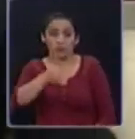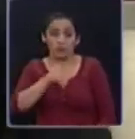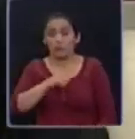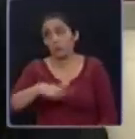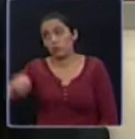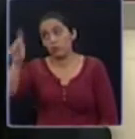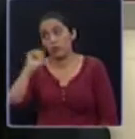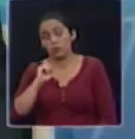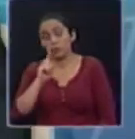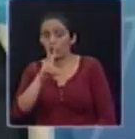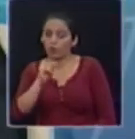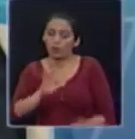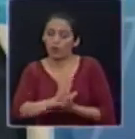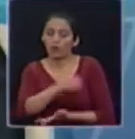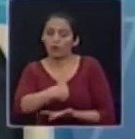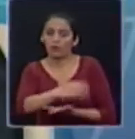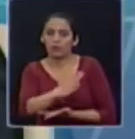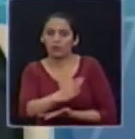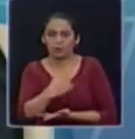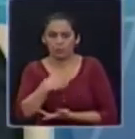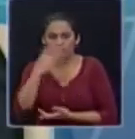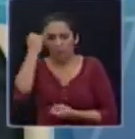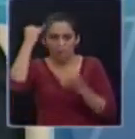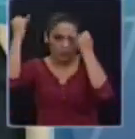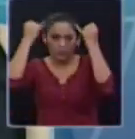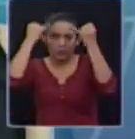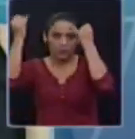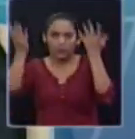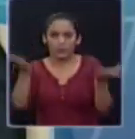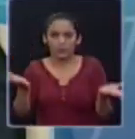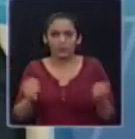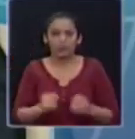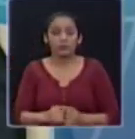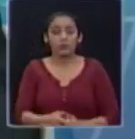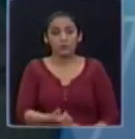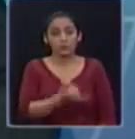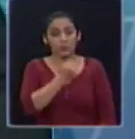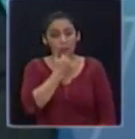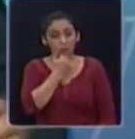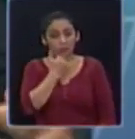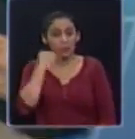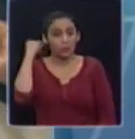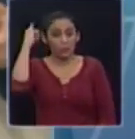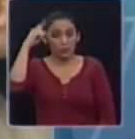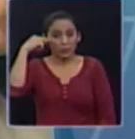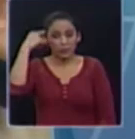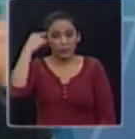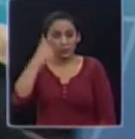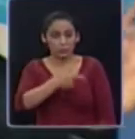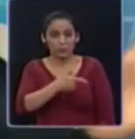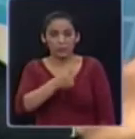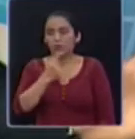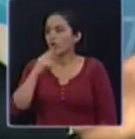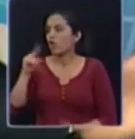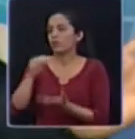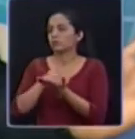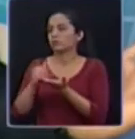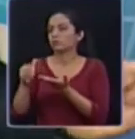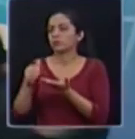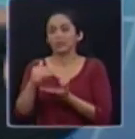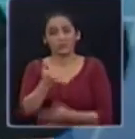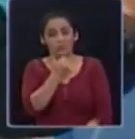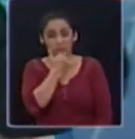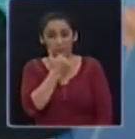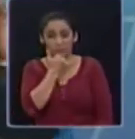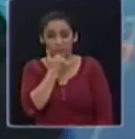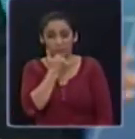dejo ingresar al Ahora, país. Ahora, en la práctica, doctor, ¿esta situación fue un error del gobierno ecuatoriano, viéndole ya dentro, no del contexto,